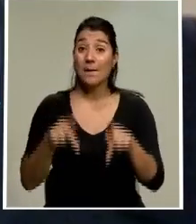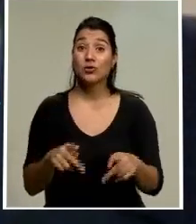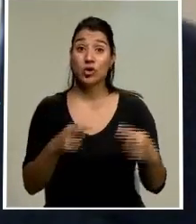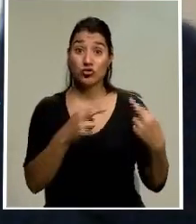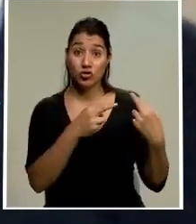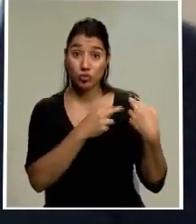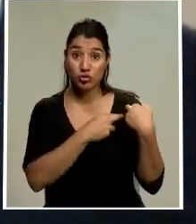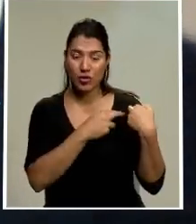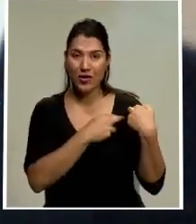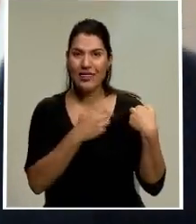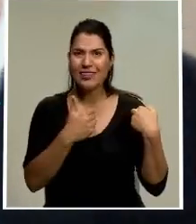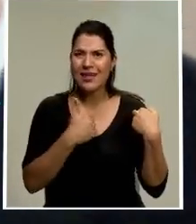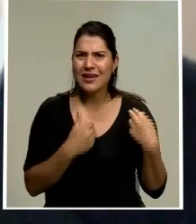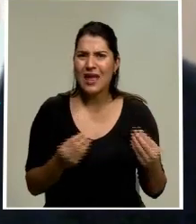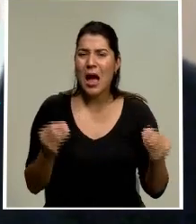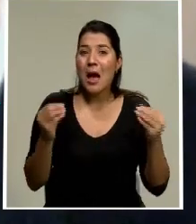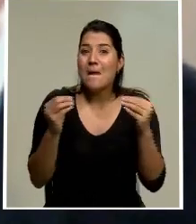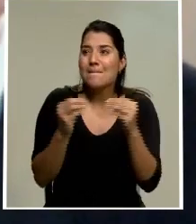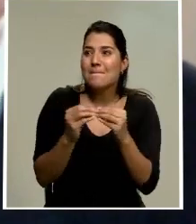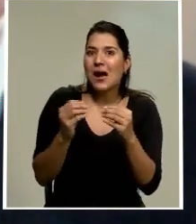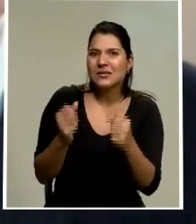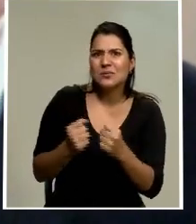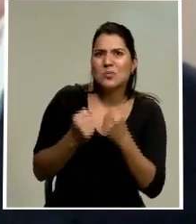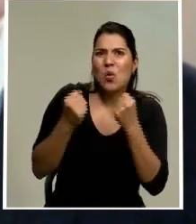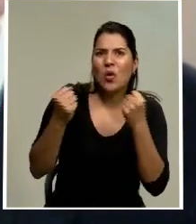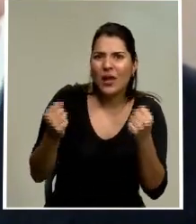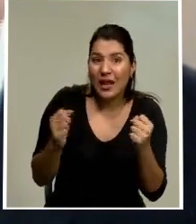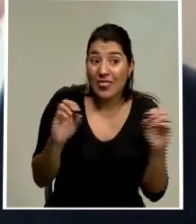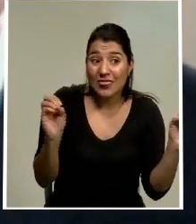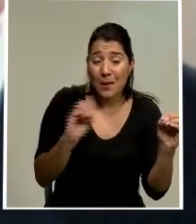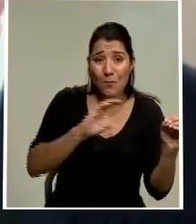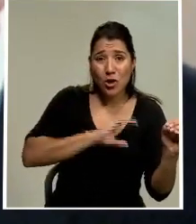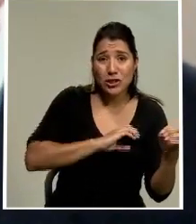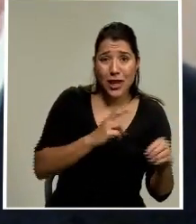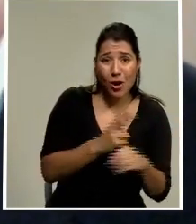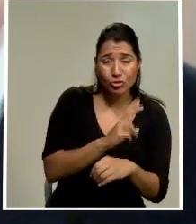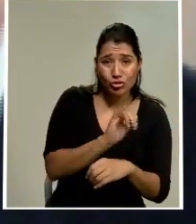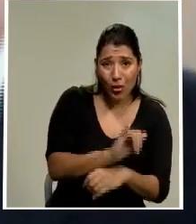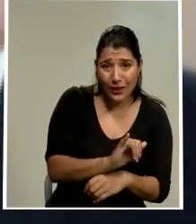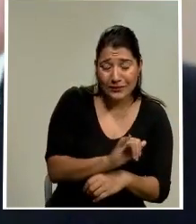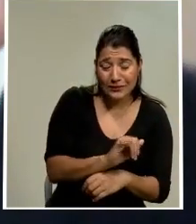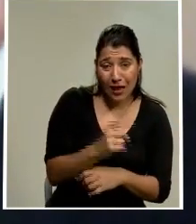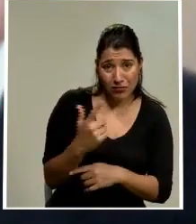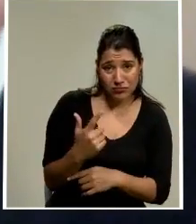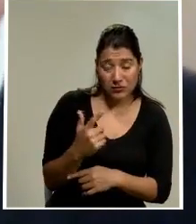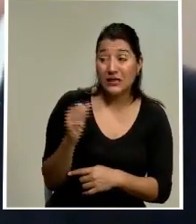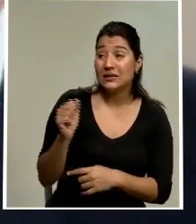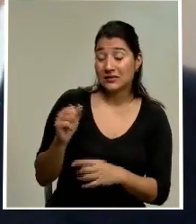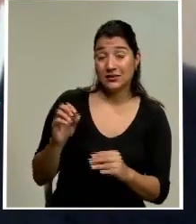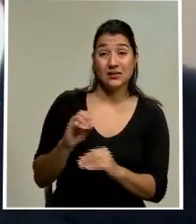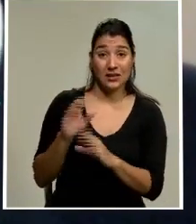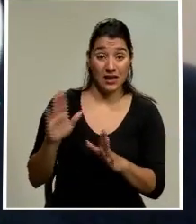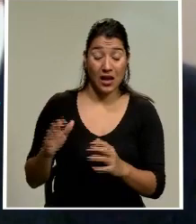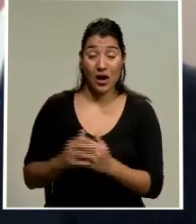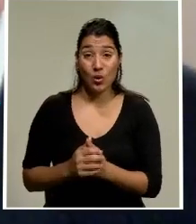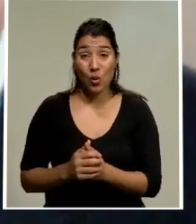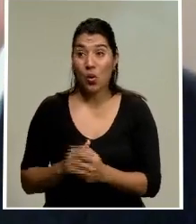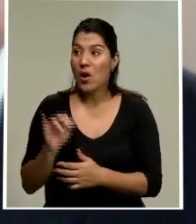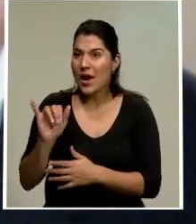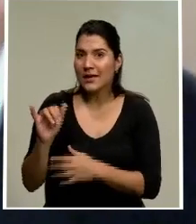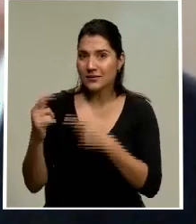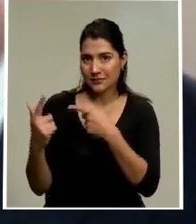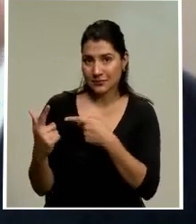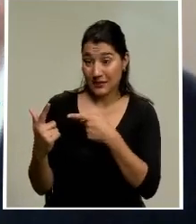sicarios, tenían más poder de fuego que la propia policía. Claro, eso es efectivamente, esas son